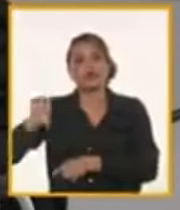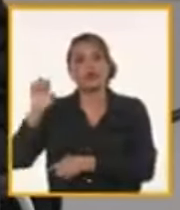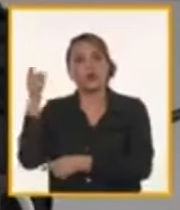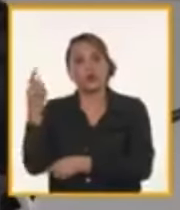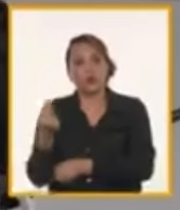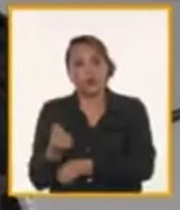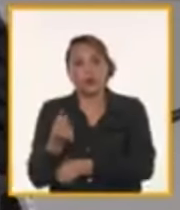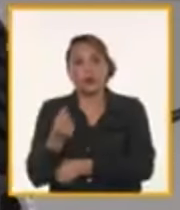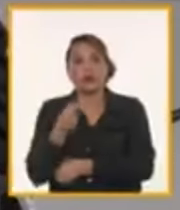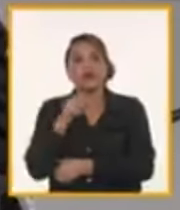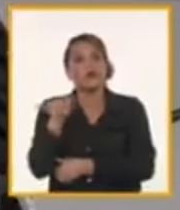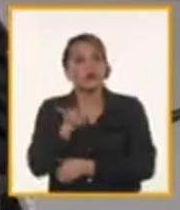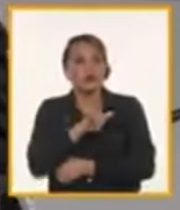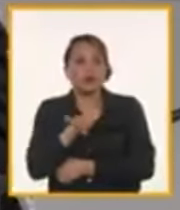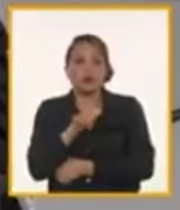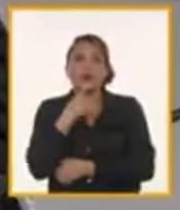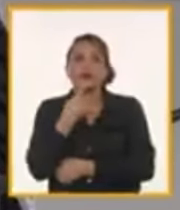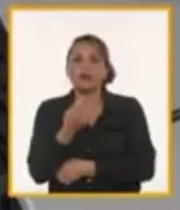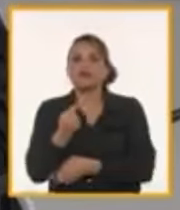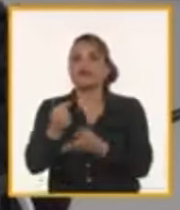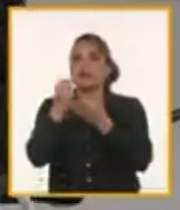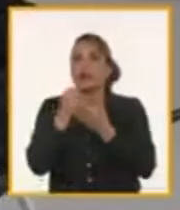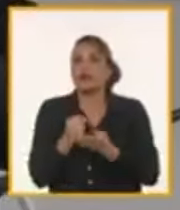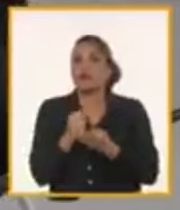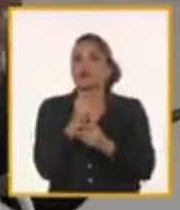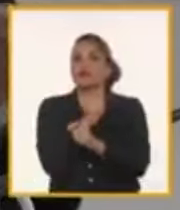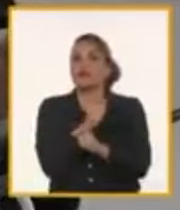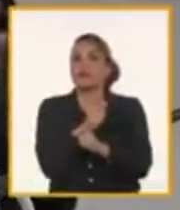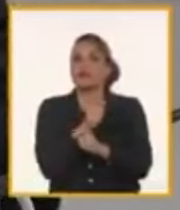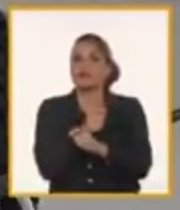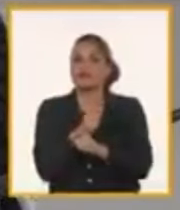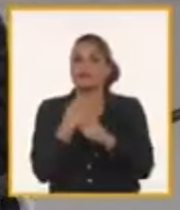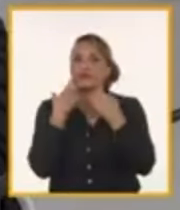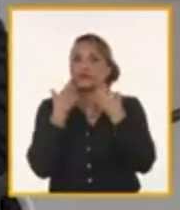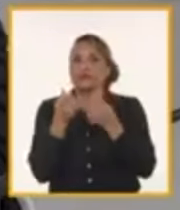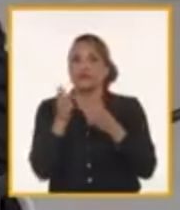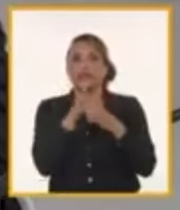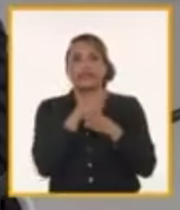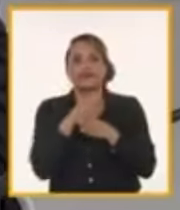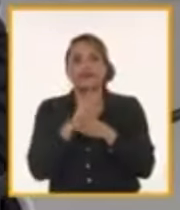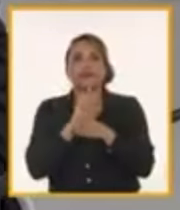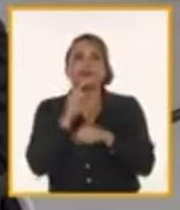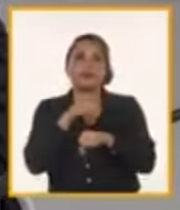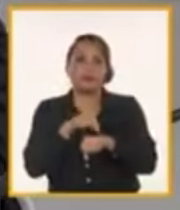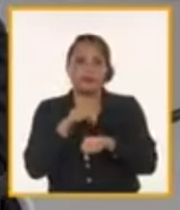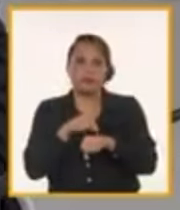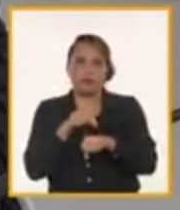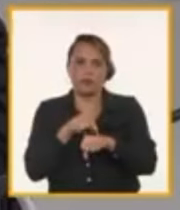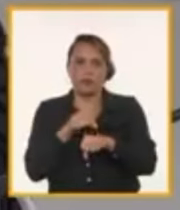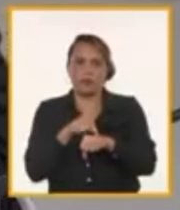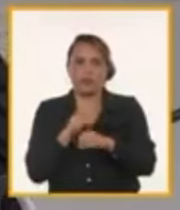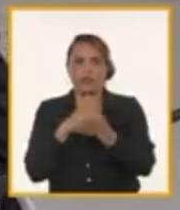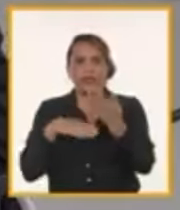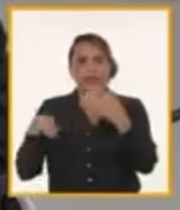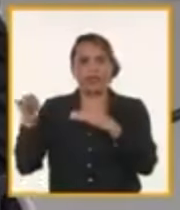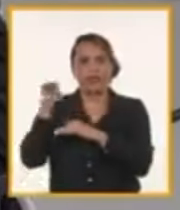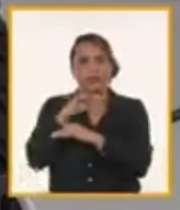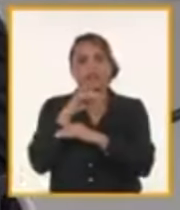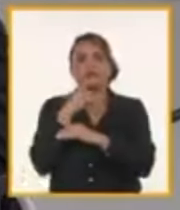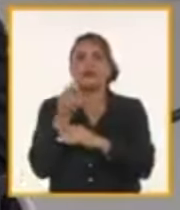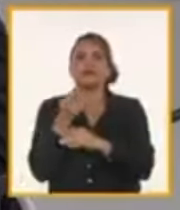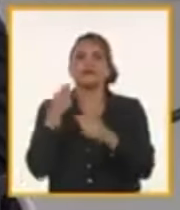perfil profesional que tributen a su formación intergal en cualquiera de los escenarios que ellos tienen que desarrollar